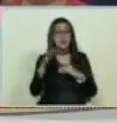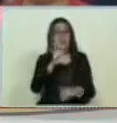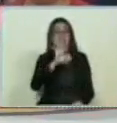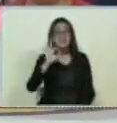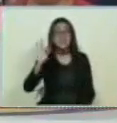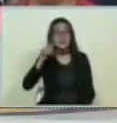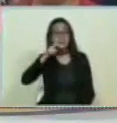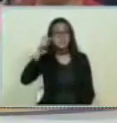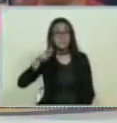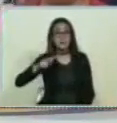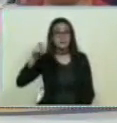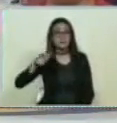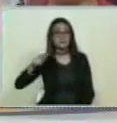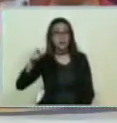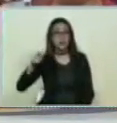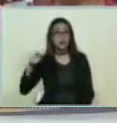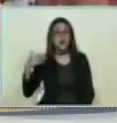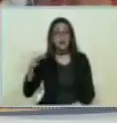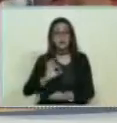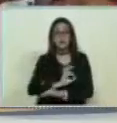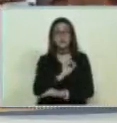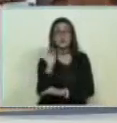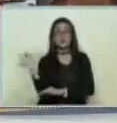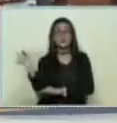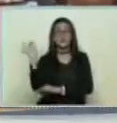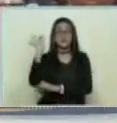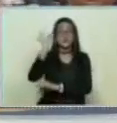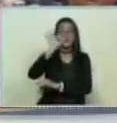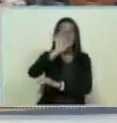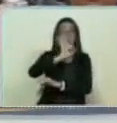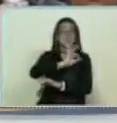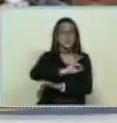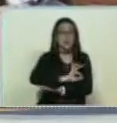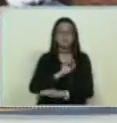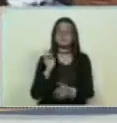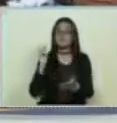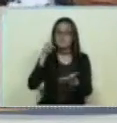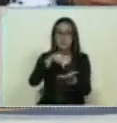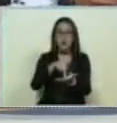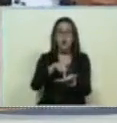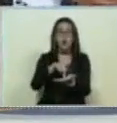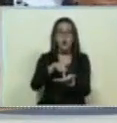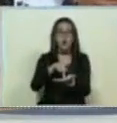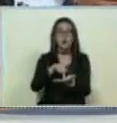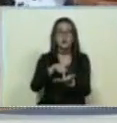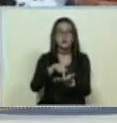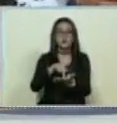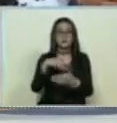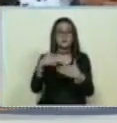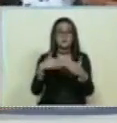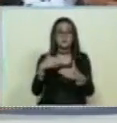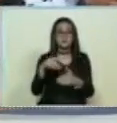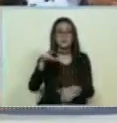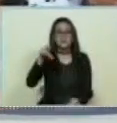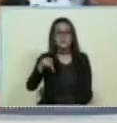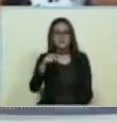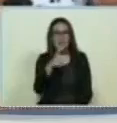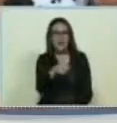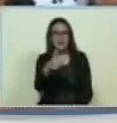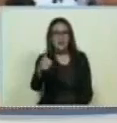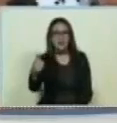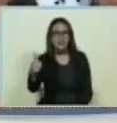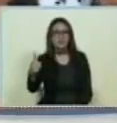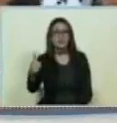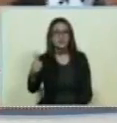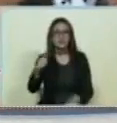500 personas durante todo el día de ayer acudieron a esa jornada producto de las necesidades que se